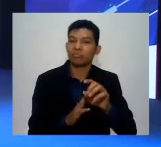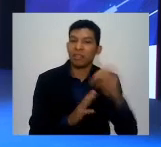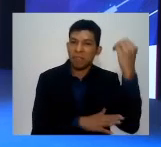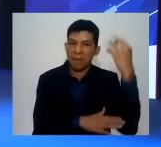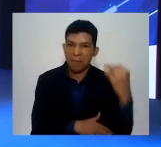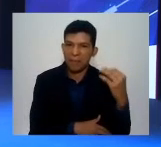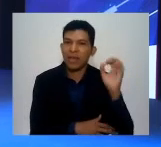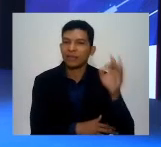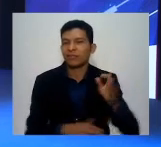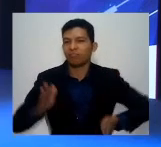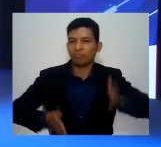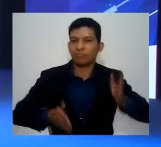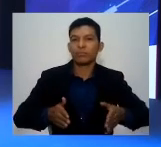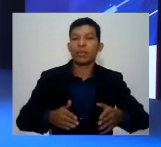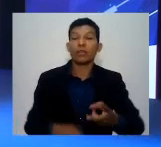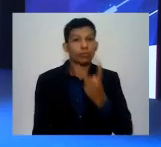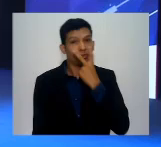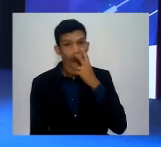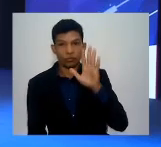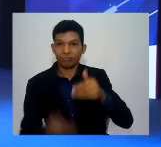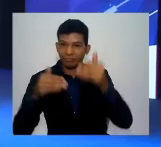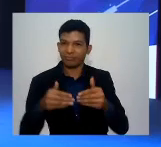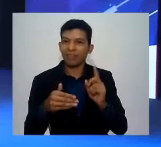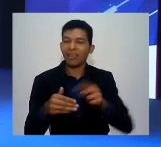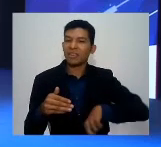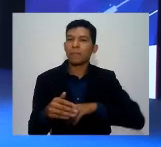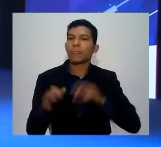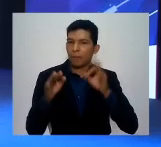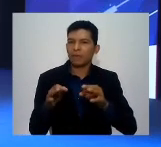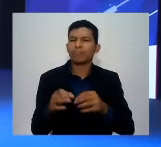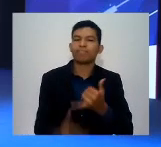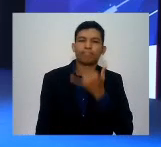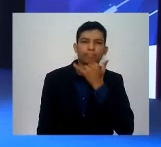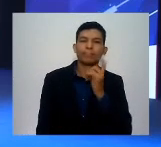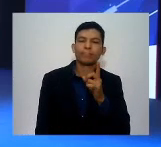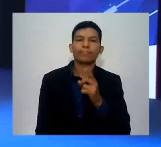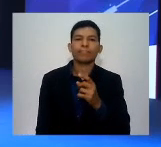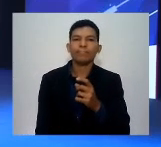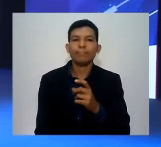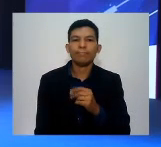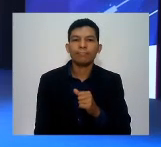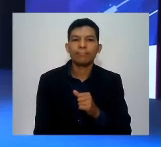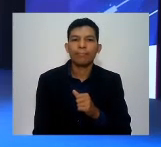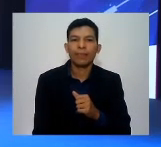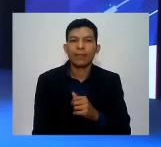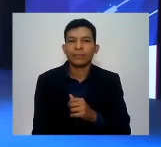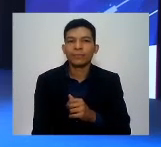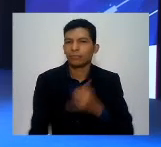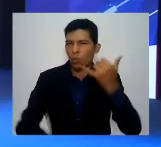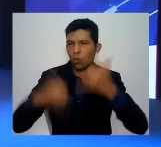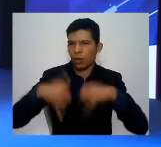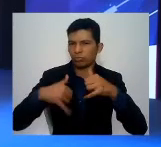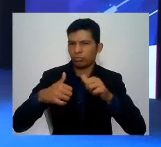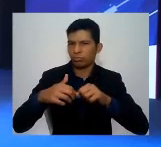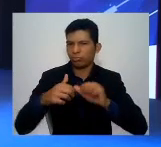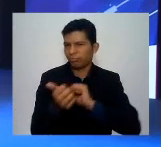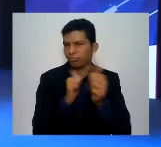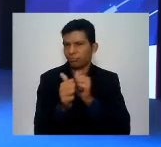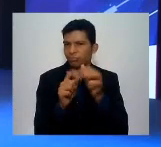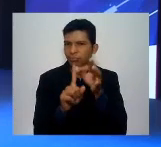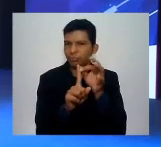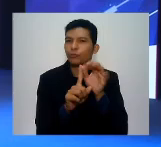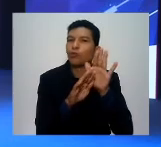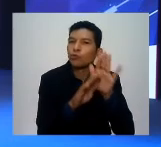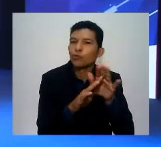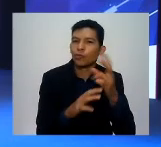diferente para poder saber cuándo arrancar, porque pues no va a ser con la pistola y el parlantico y todo eso, pues no va a tener el